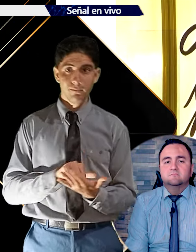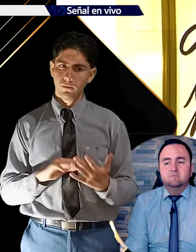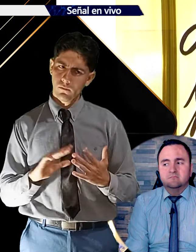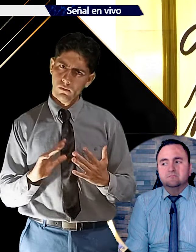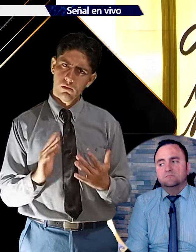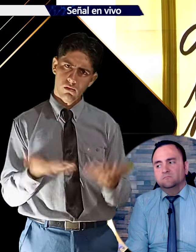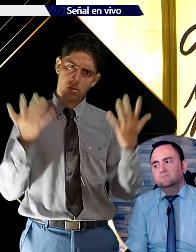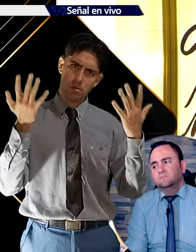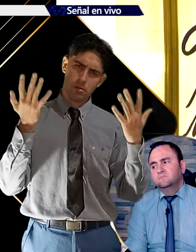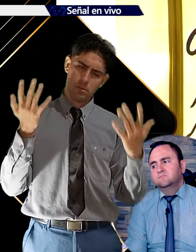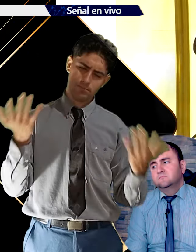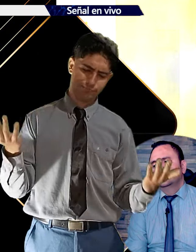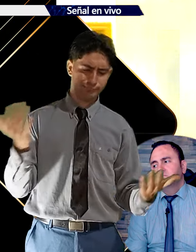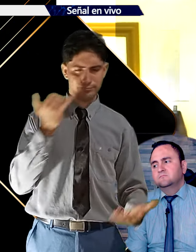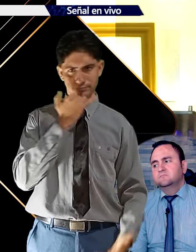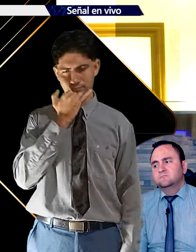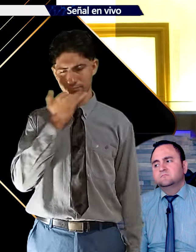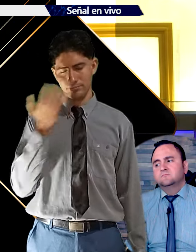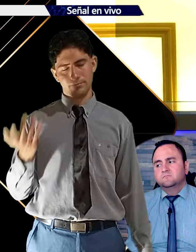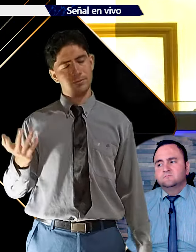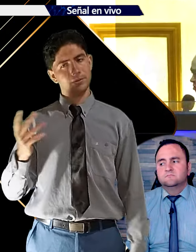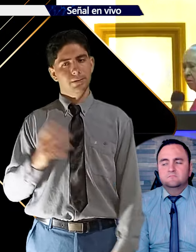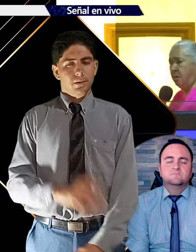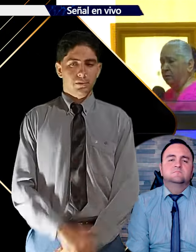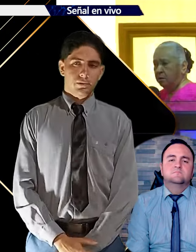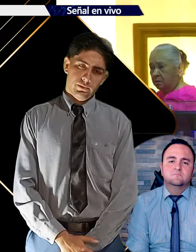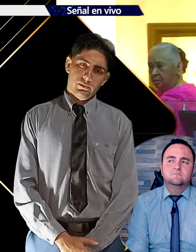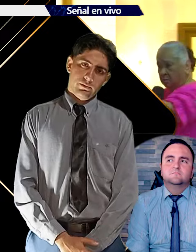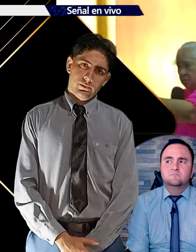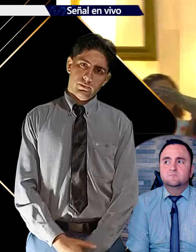cristal la vemos como tan débil. Los muchachos hoy en día son como tan débiles. Hermano,